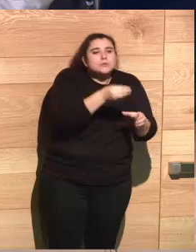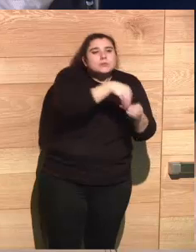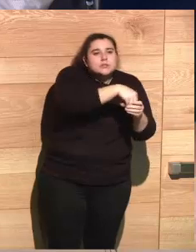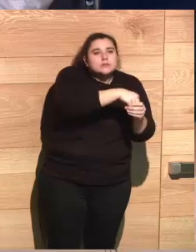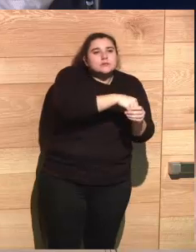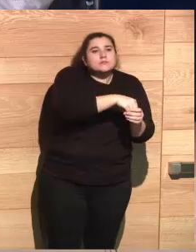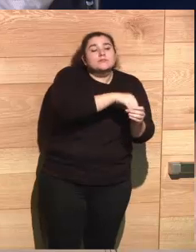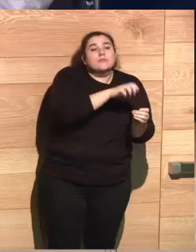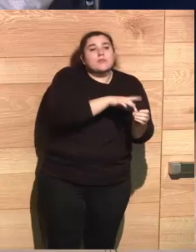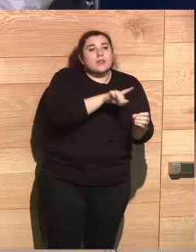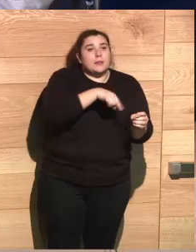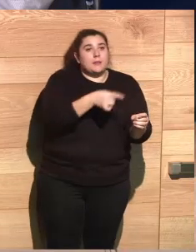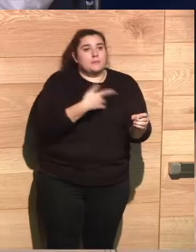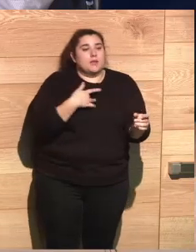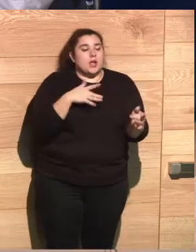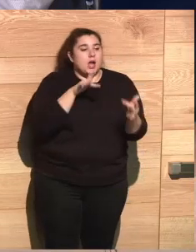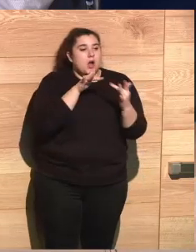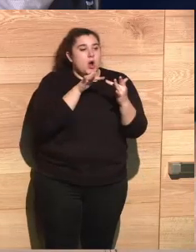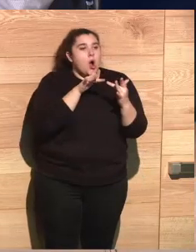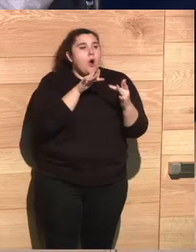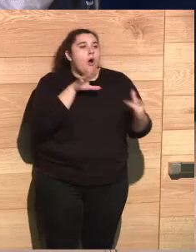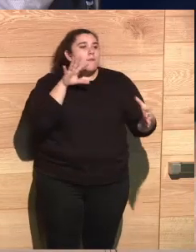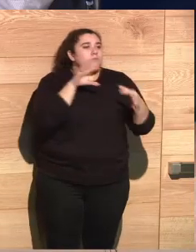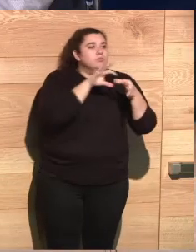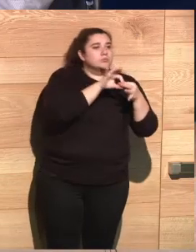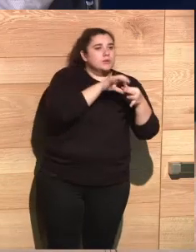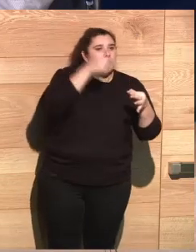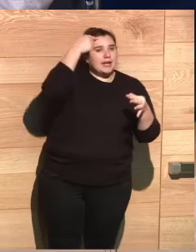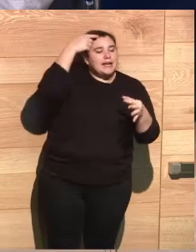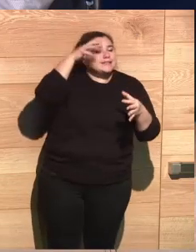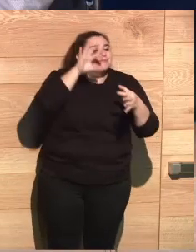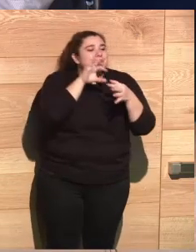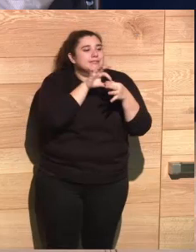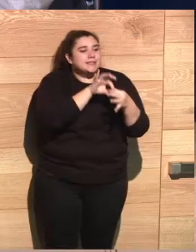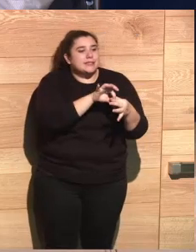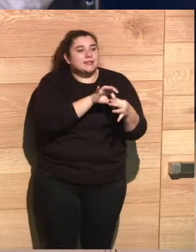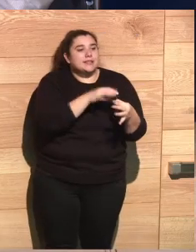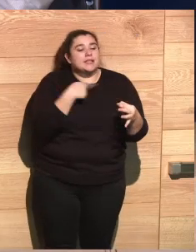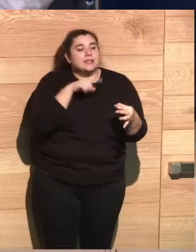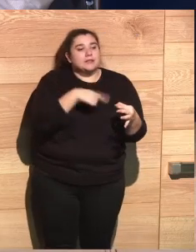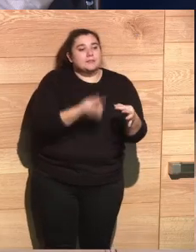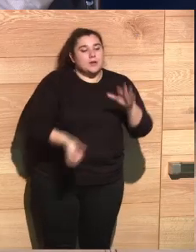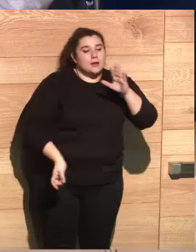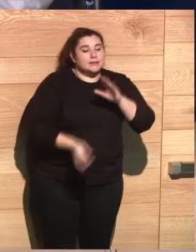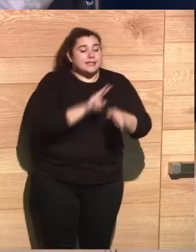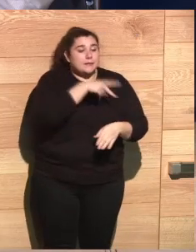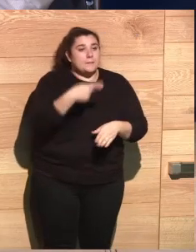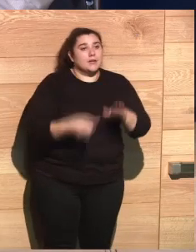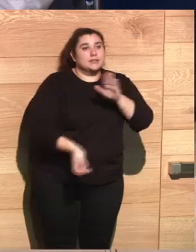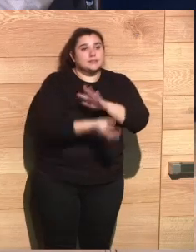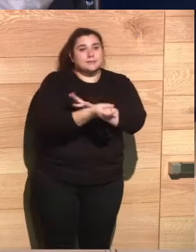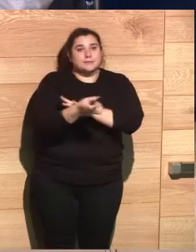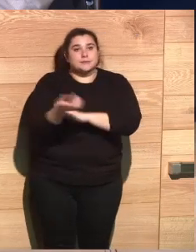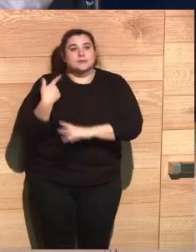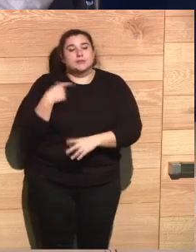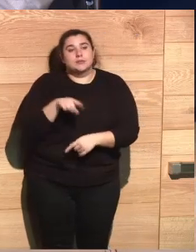ese mundo está conectado a tu cabeza y además está generando respuestas a las cosas que tú haces y está comprobando cómo reaccionas a